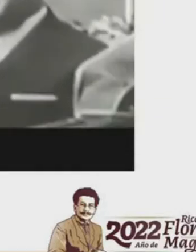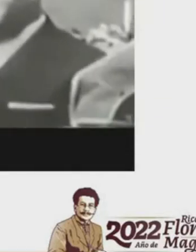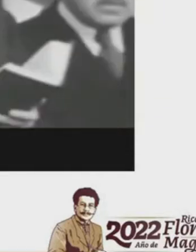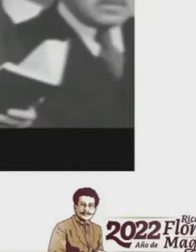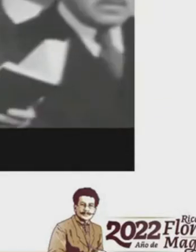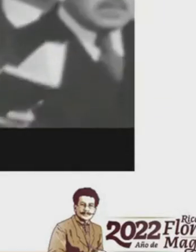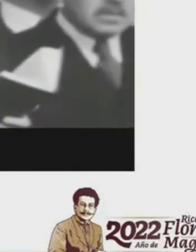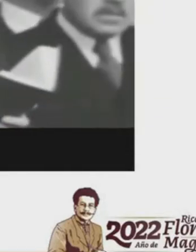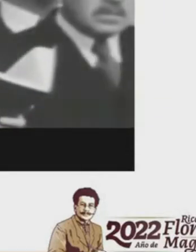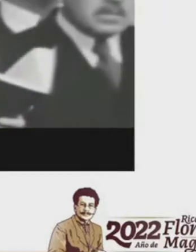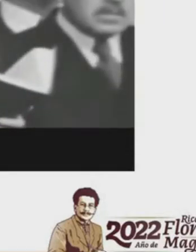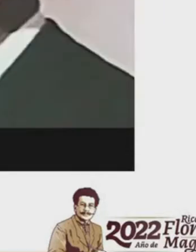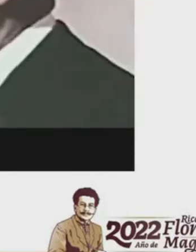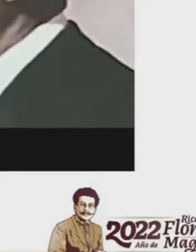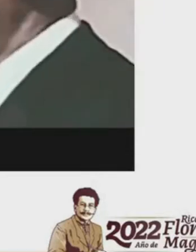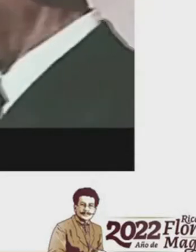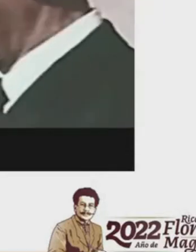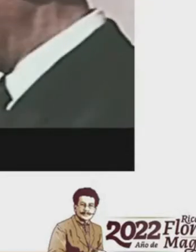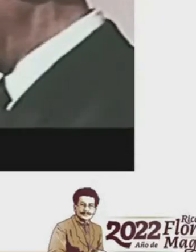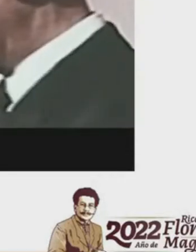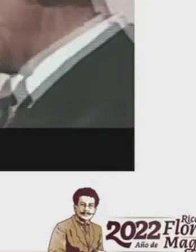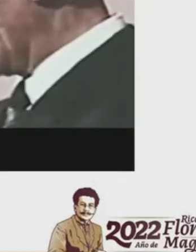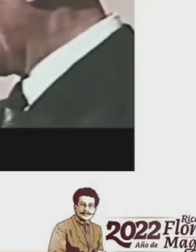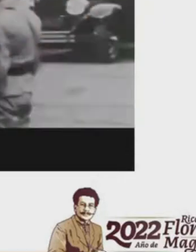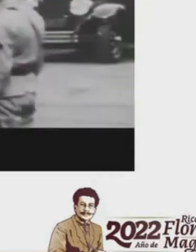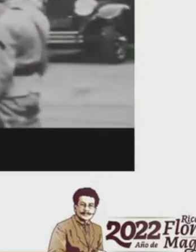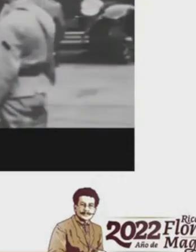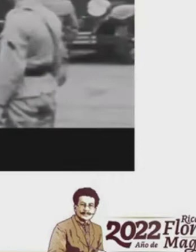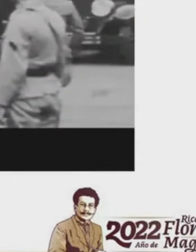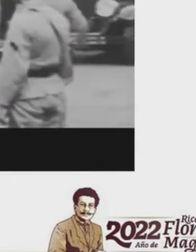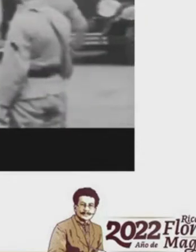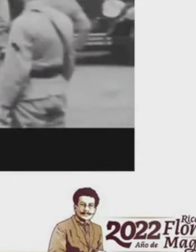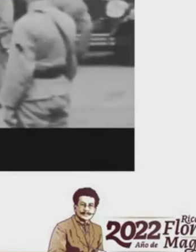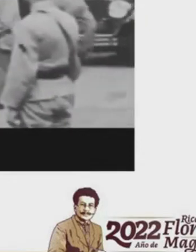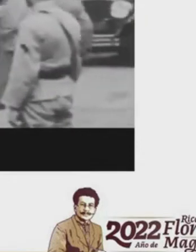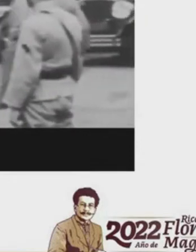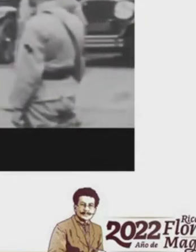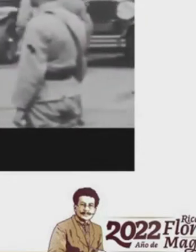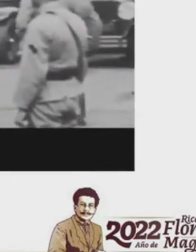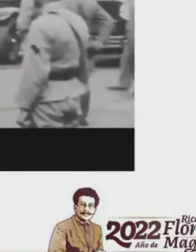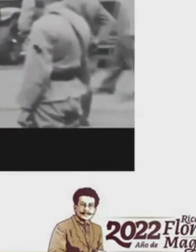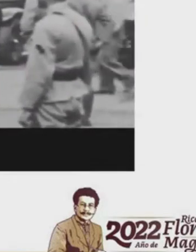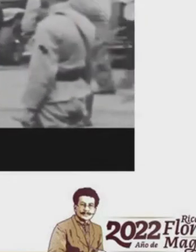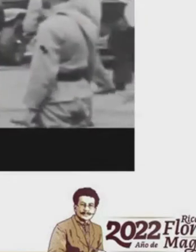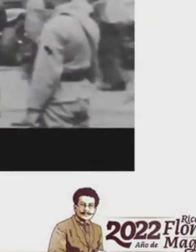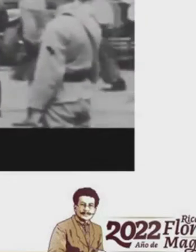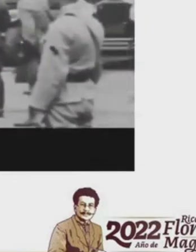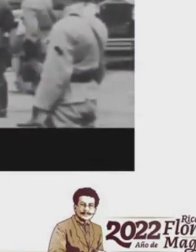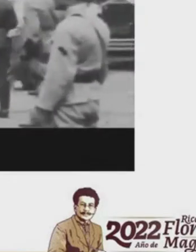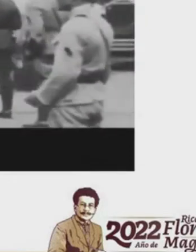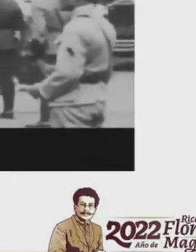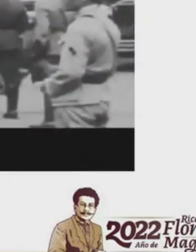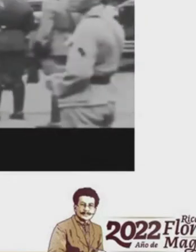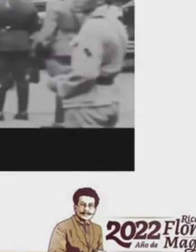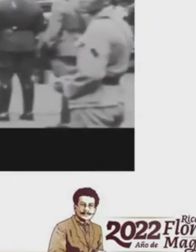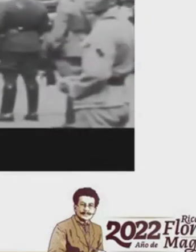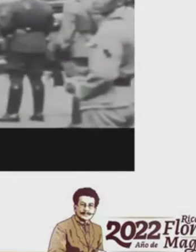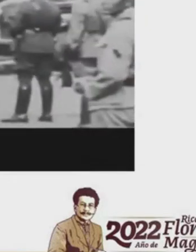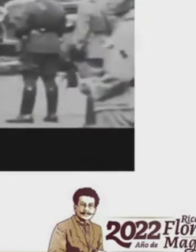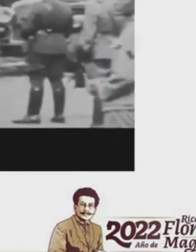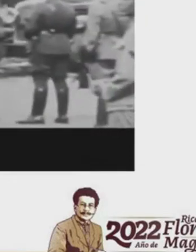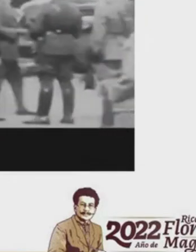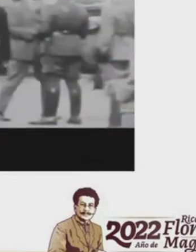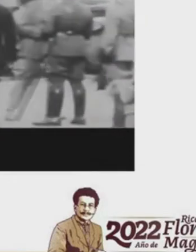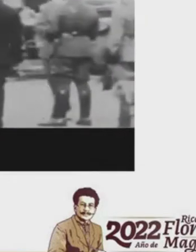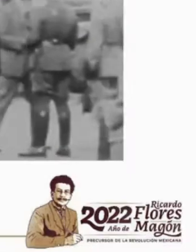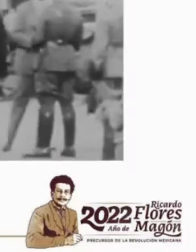Camacho, Miguel Alemán Valdés y Adolfo López Mateos, para lo cual usaron la red ferroviaria más extensa que alcanzó a tener este medio